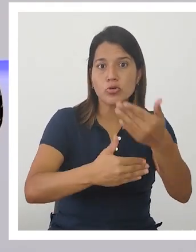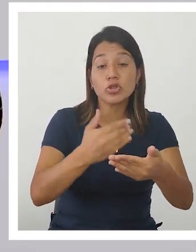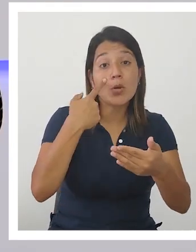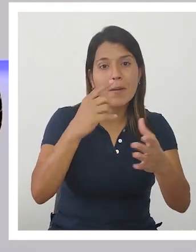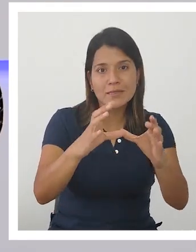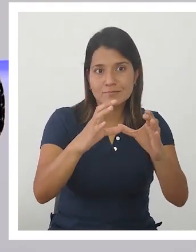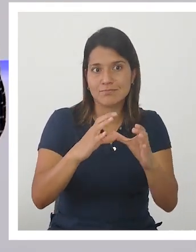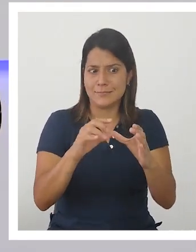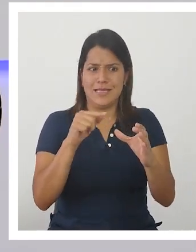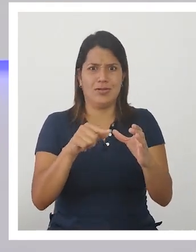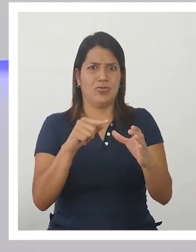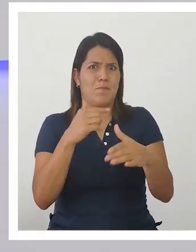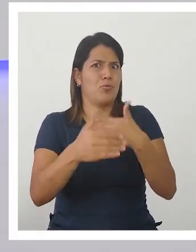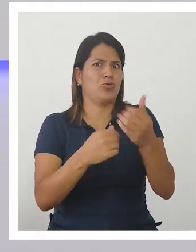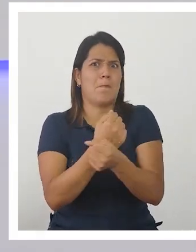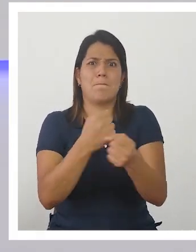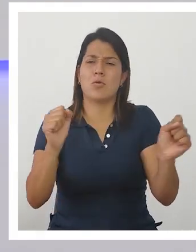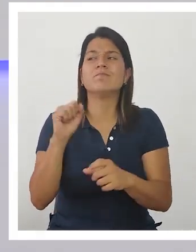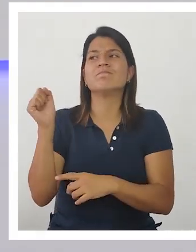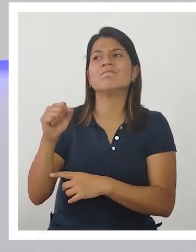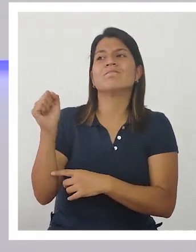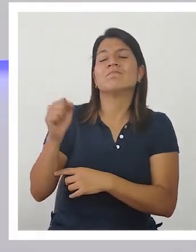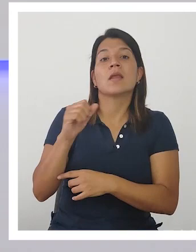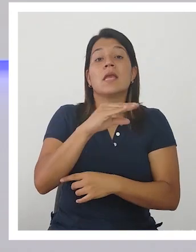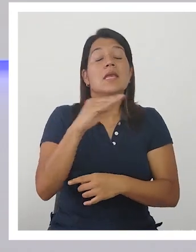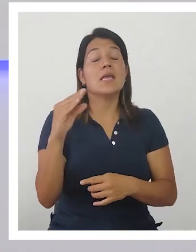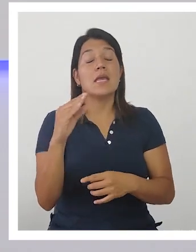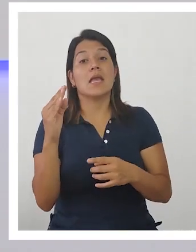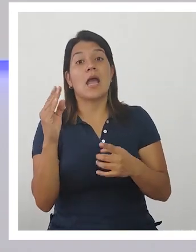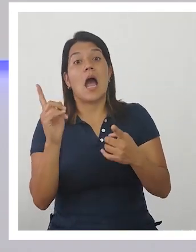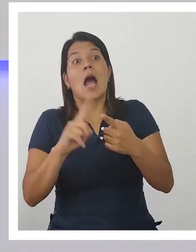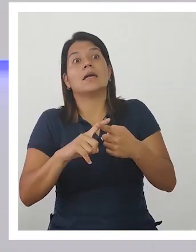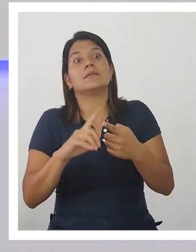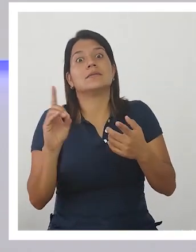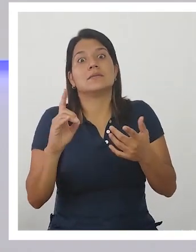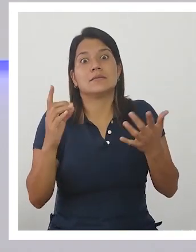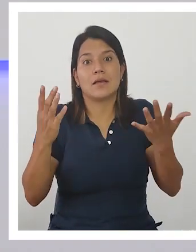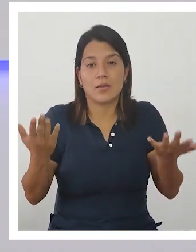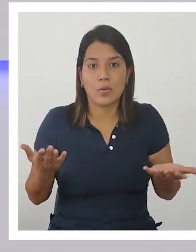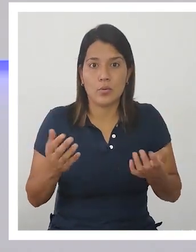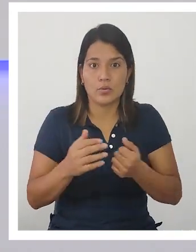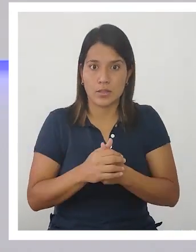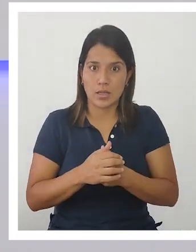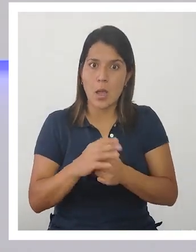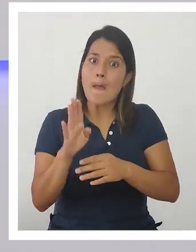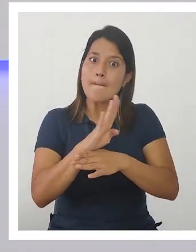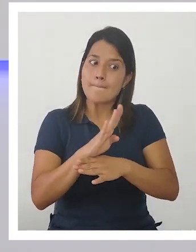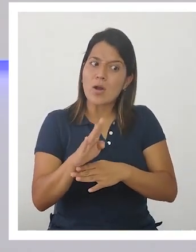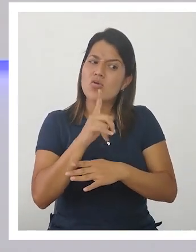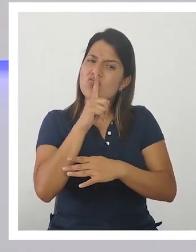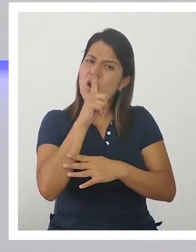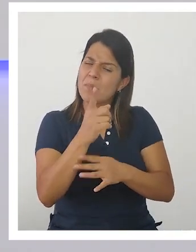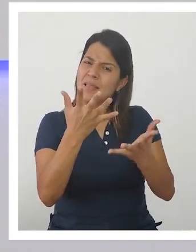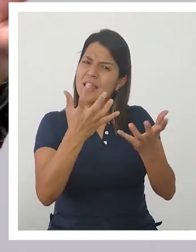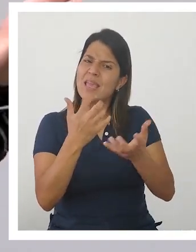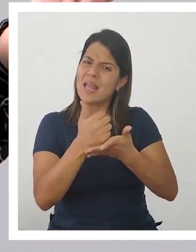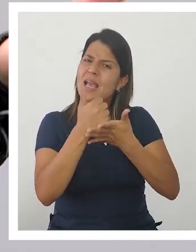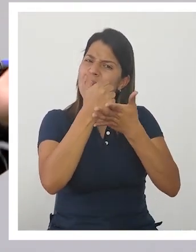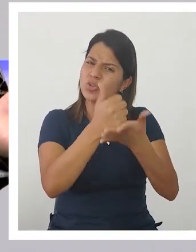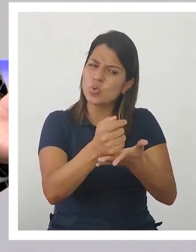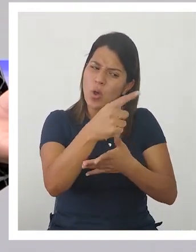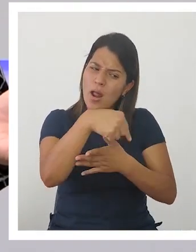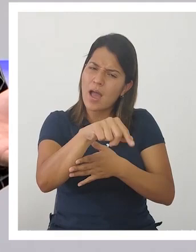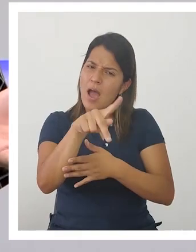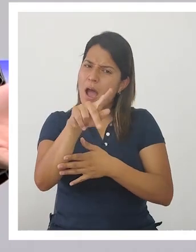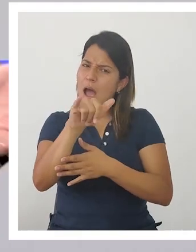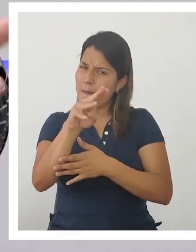Entonces, yo digo, ¿hasta qué tanto los bancos quieren ayudar a ese sector productivo de Costa Rica. No lo han hecho en